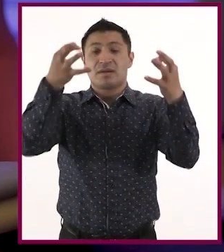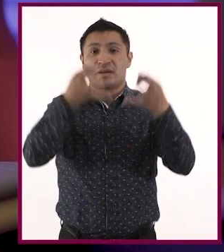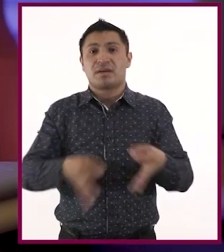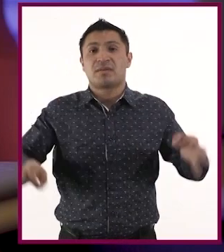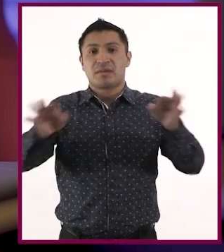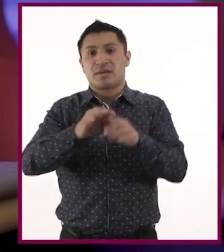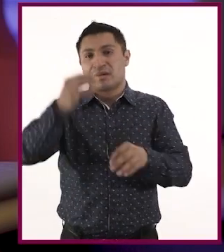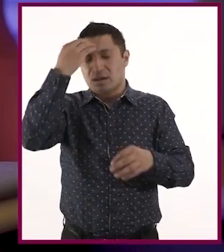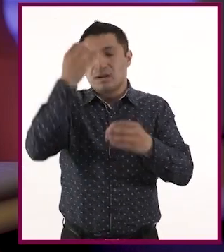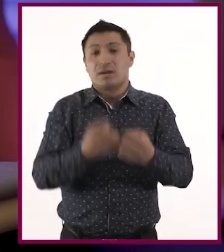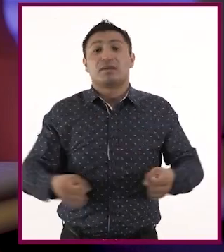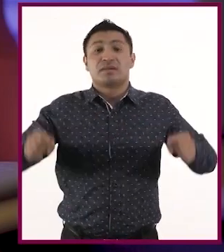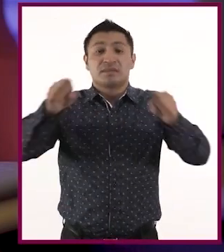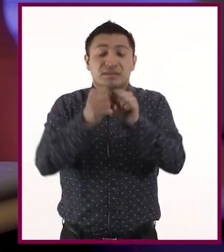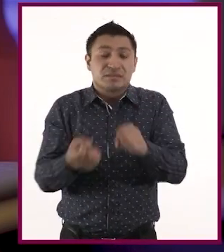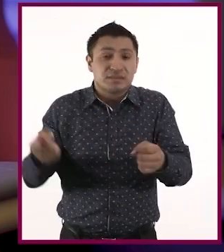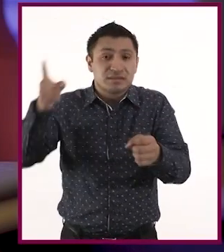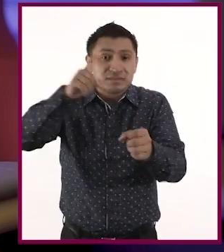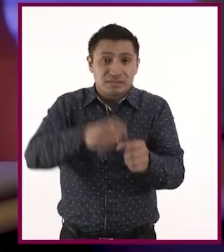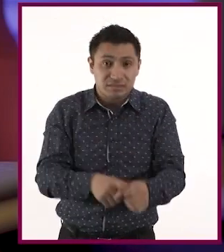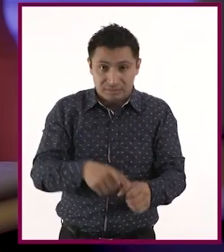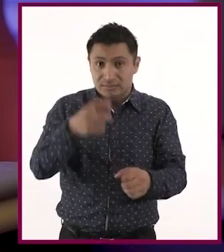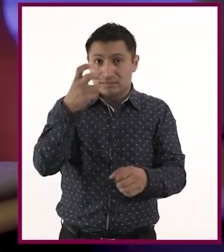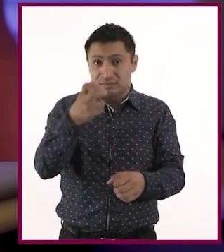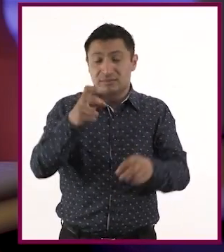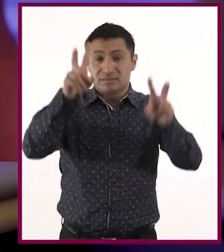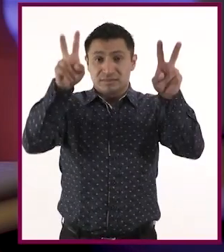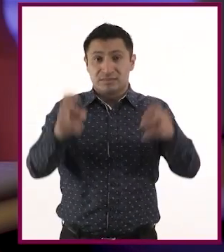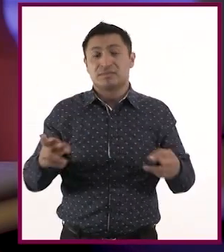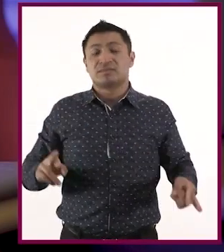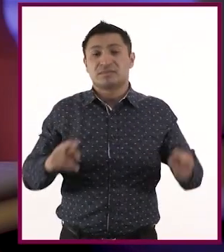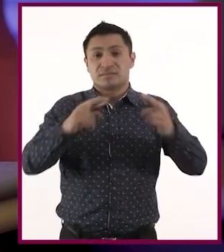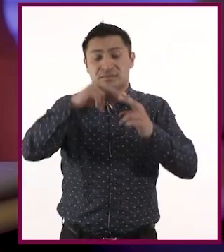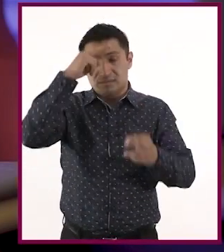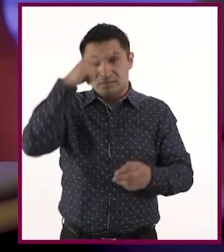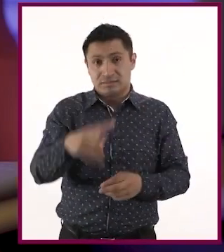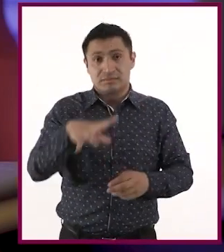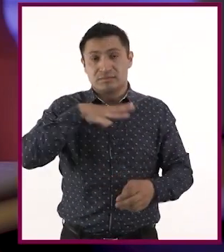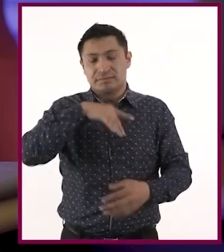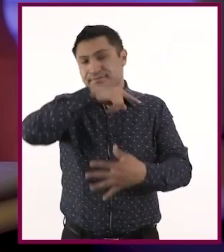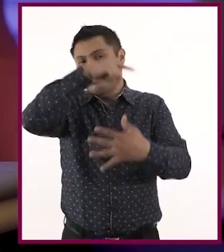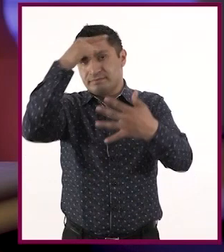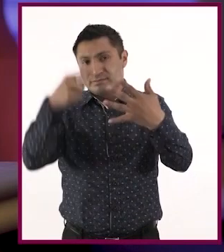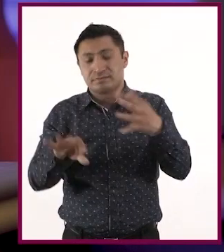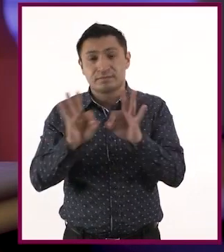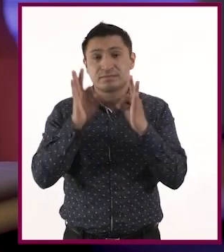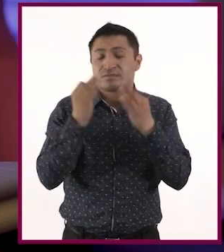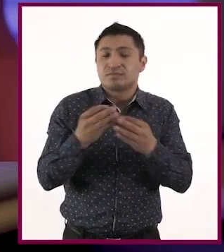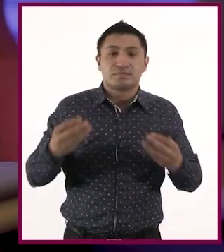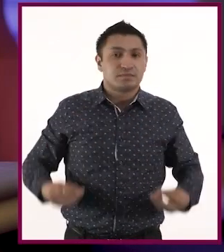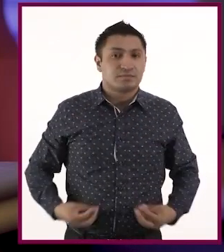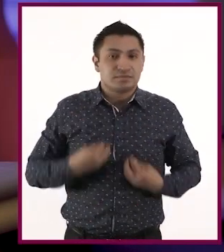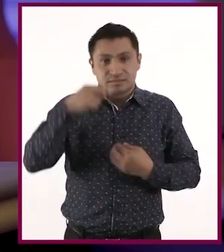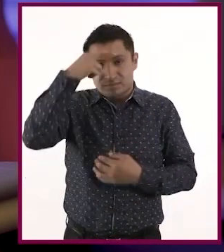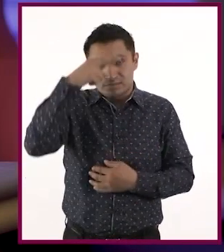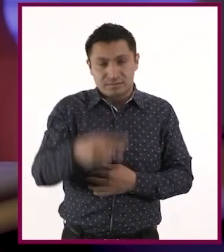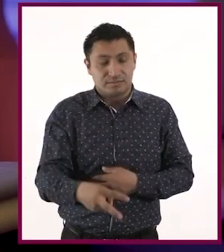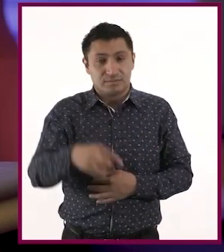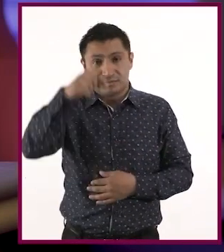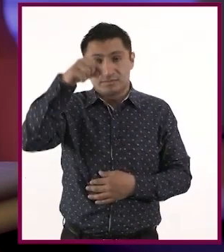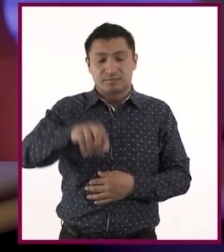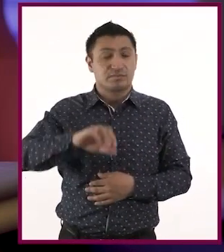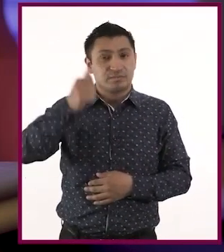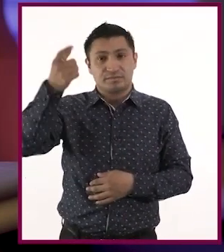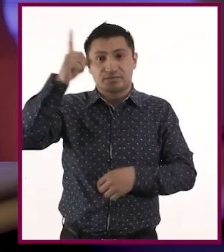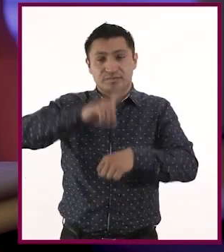conocer la sociedad de la que formamos parte. Hablaremos de las religiones en nuestro país y de las múltiples formas de vivirlas que hay en México. El otro día